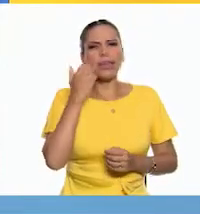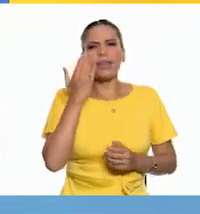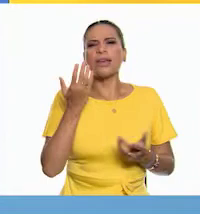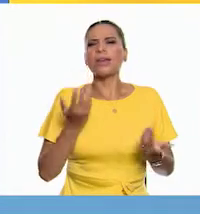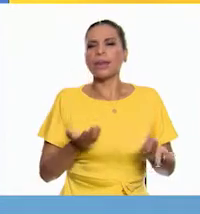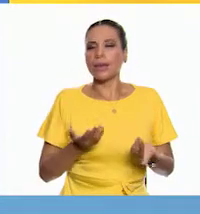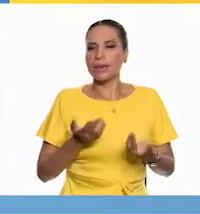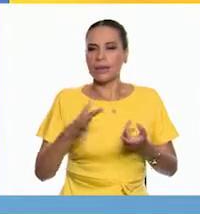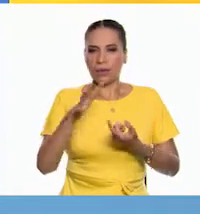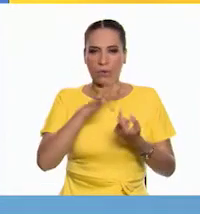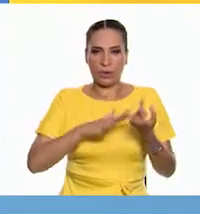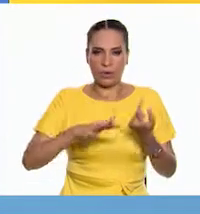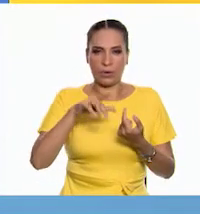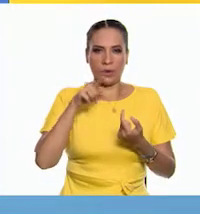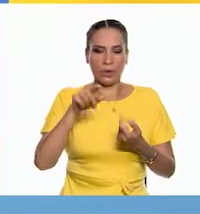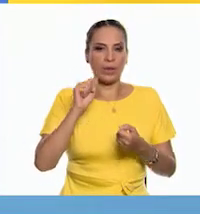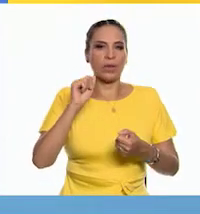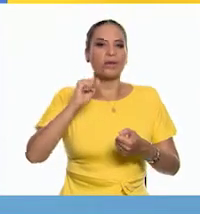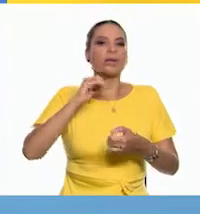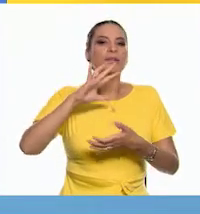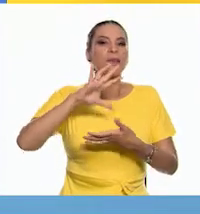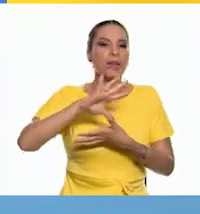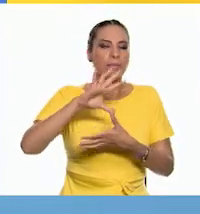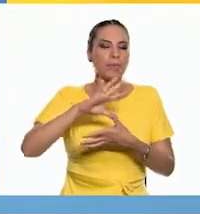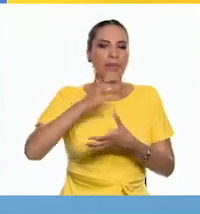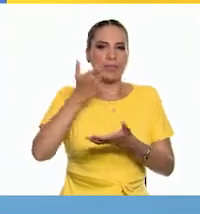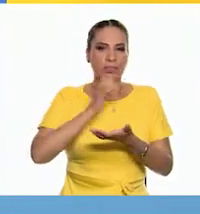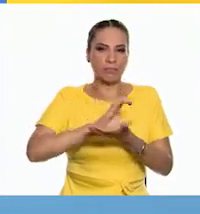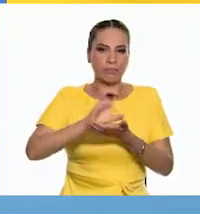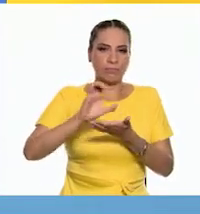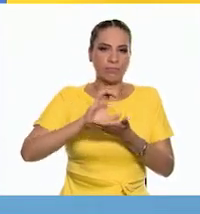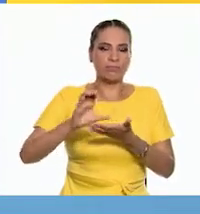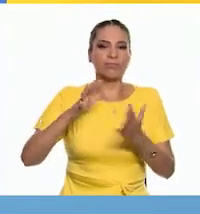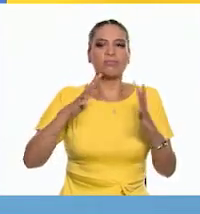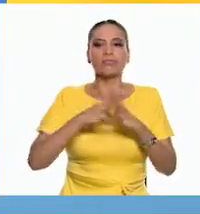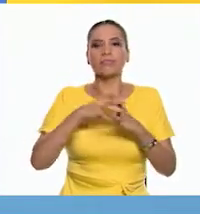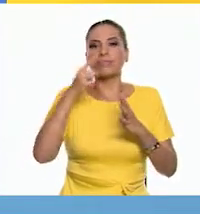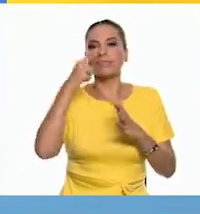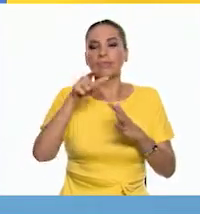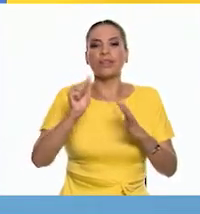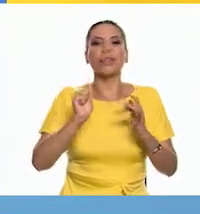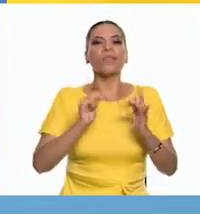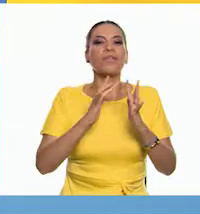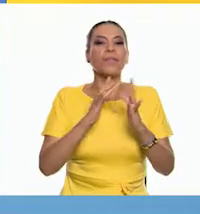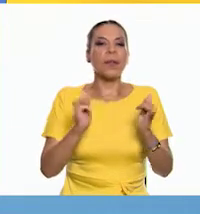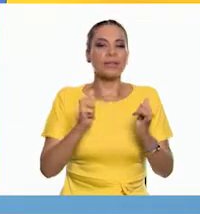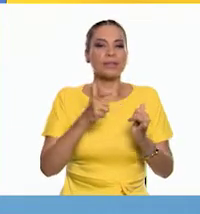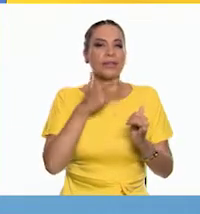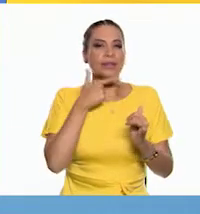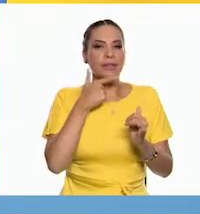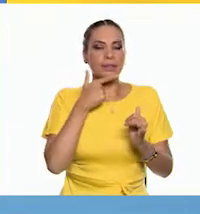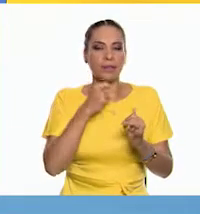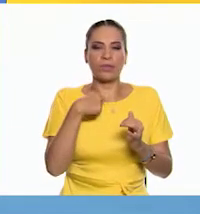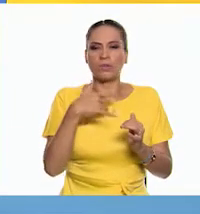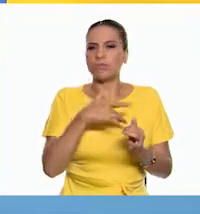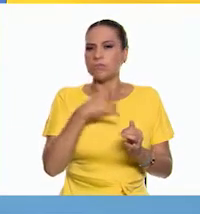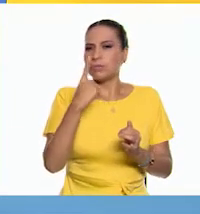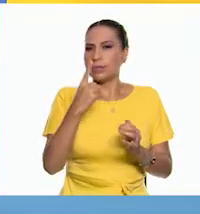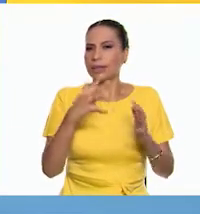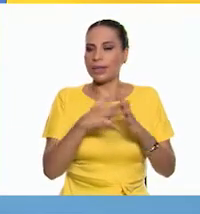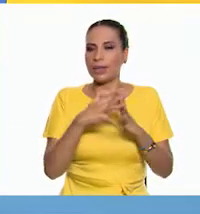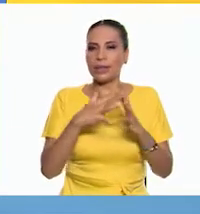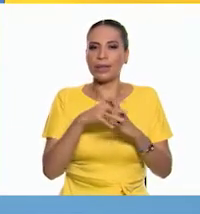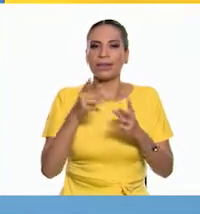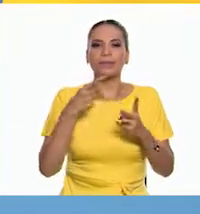que las colonias americanas financiaran sus guerras con Francia y con Inglaterra. Supongo que una de estas guerras fue